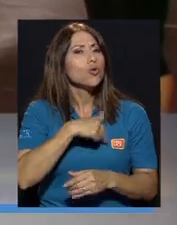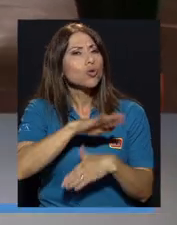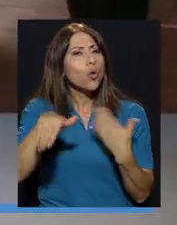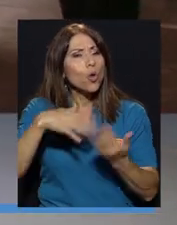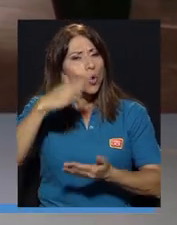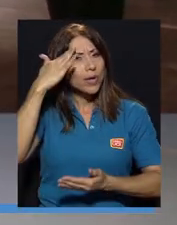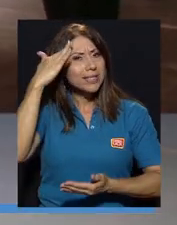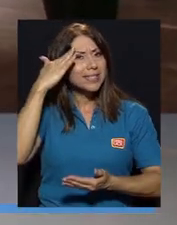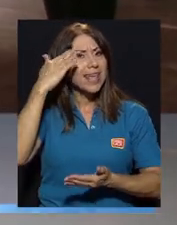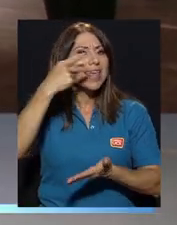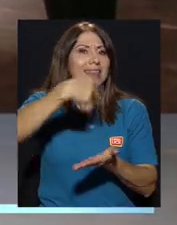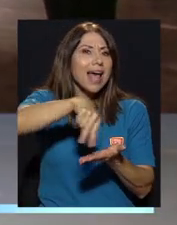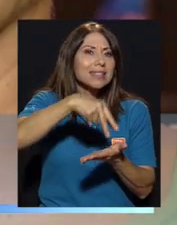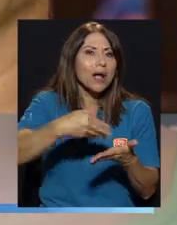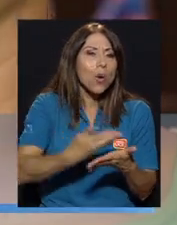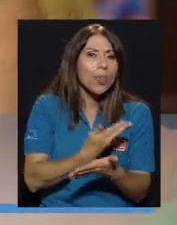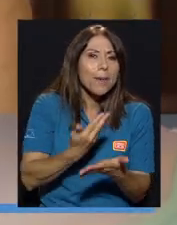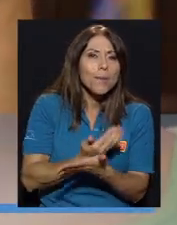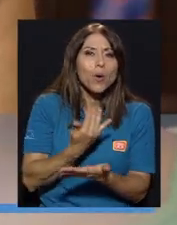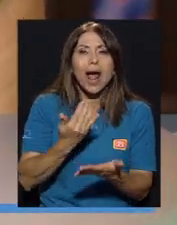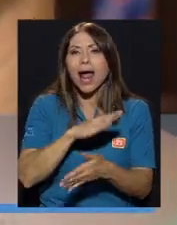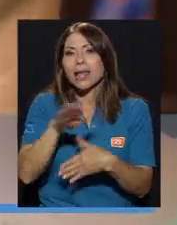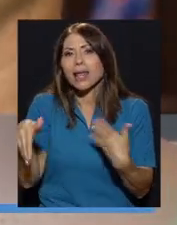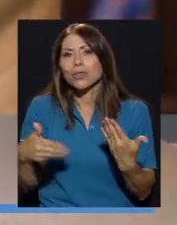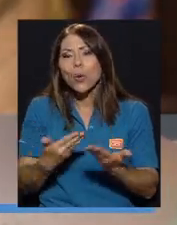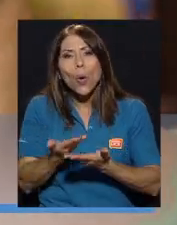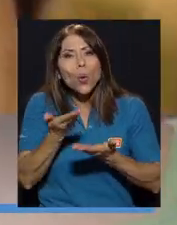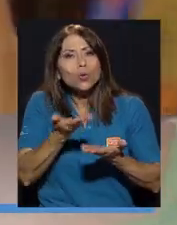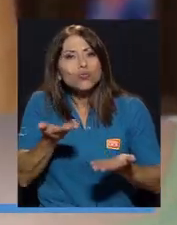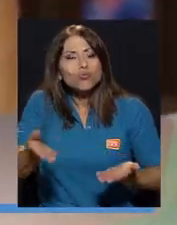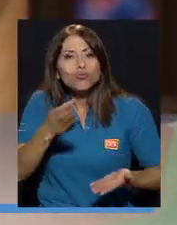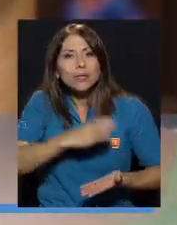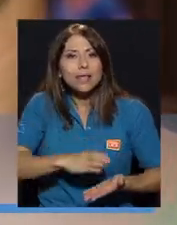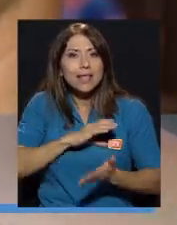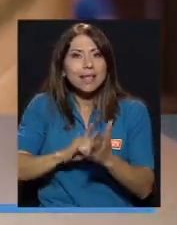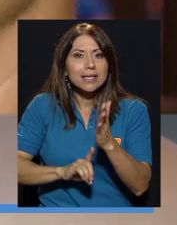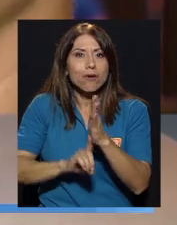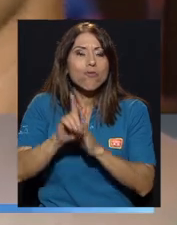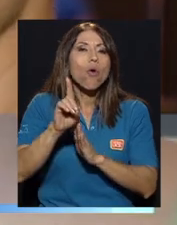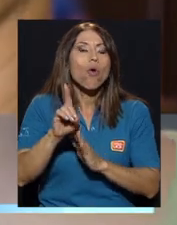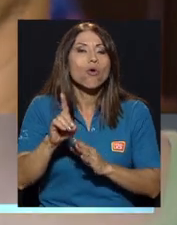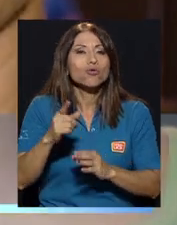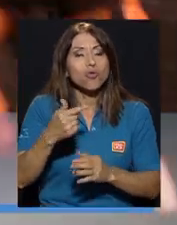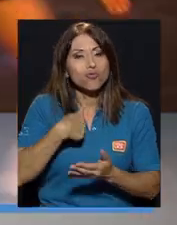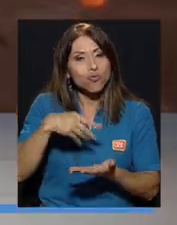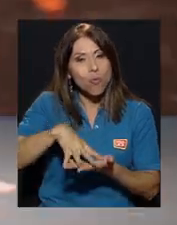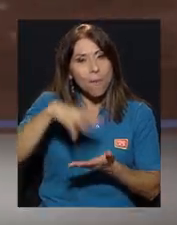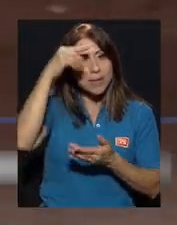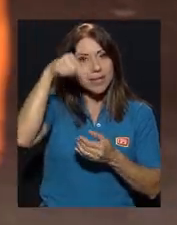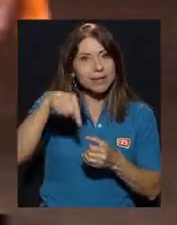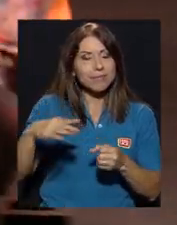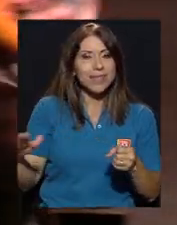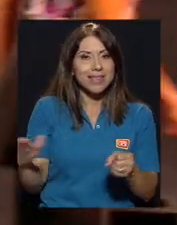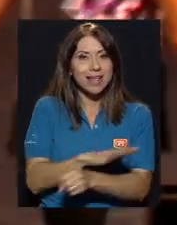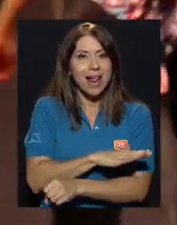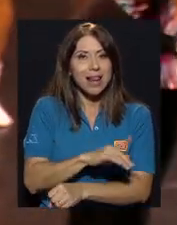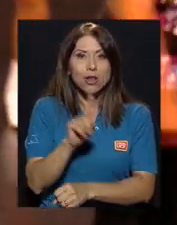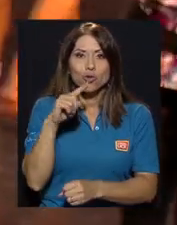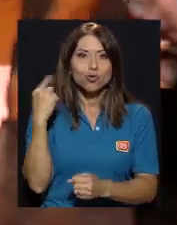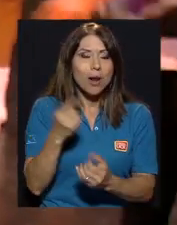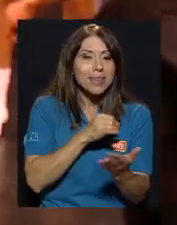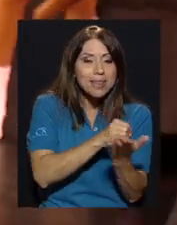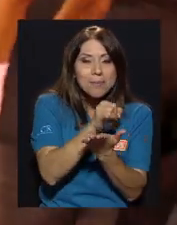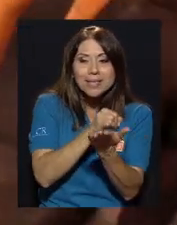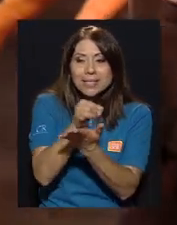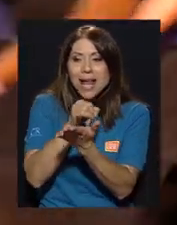lo que sé de danza contemporánea y todos los aspectos de desarrollo que uno tiene como bailarín también verdad que es integral no sólo investigar a partir